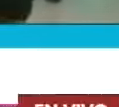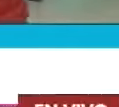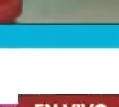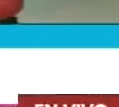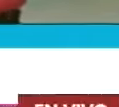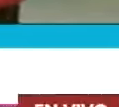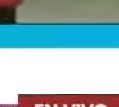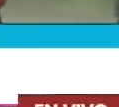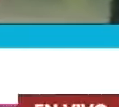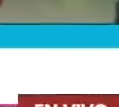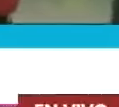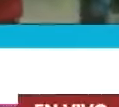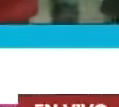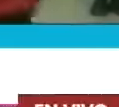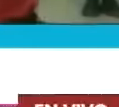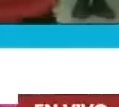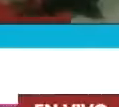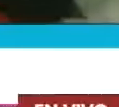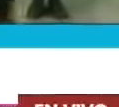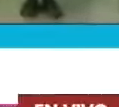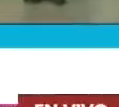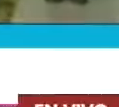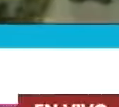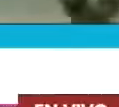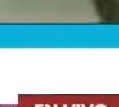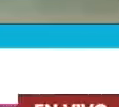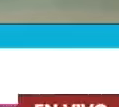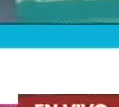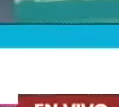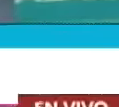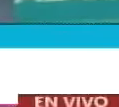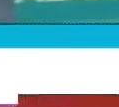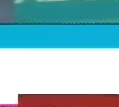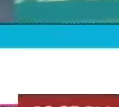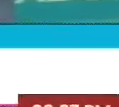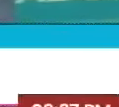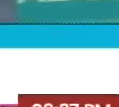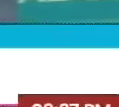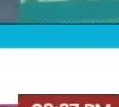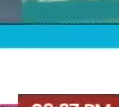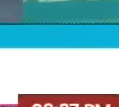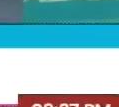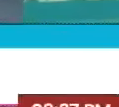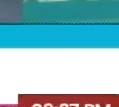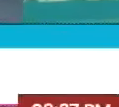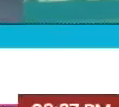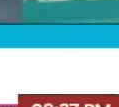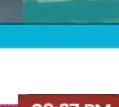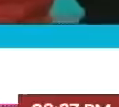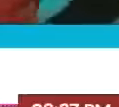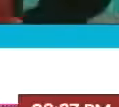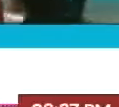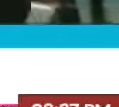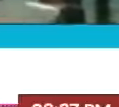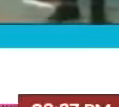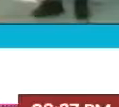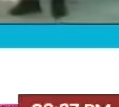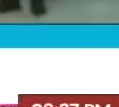está contigo, en la buena y en la mala. Maduro es que es amigo, que siempre te